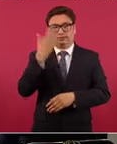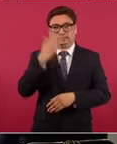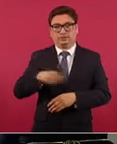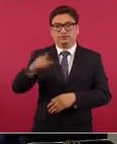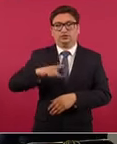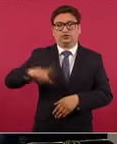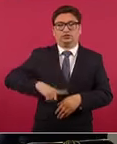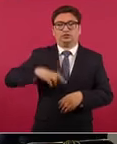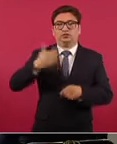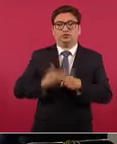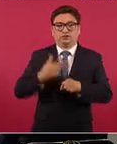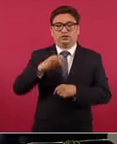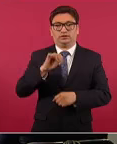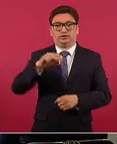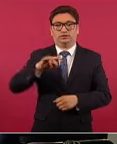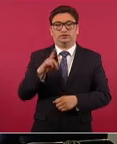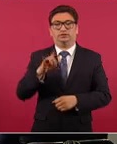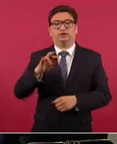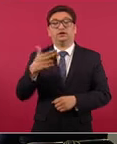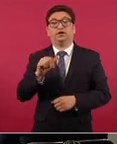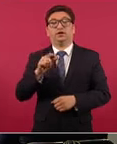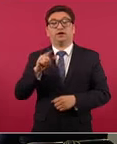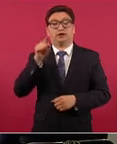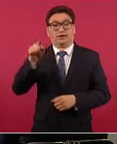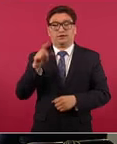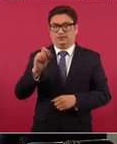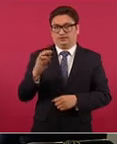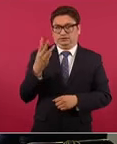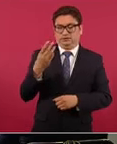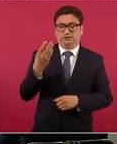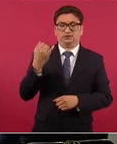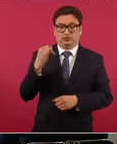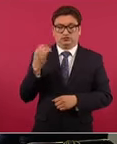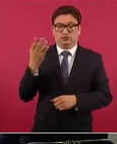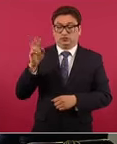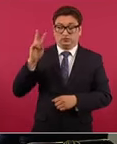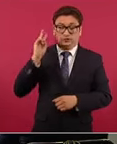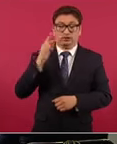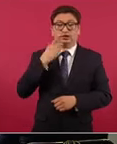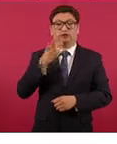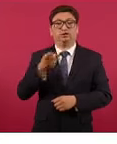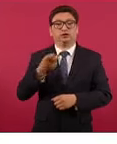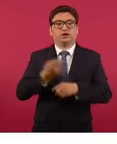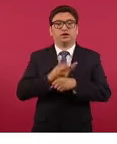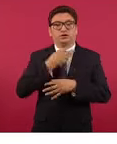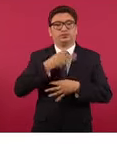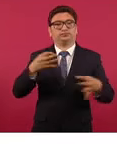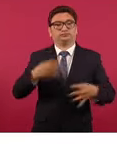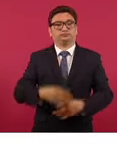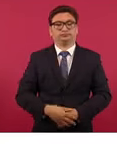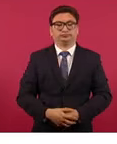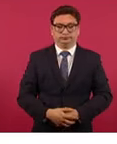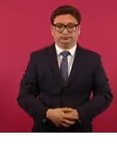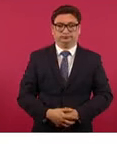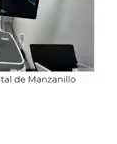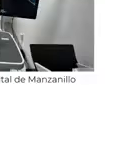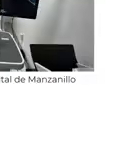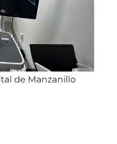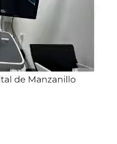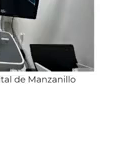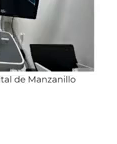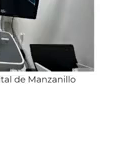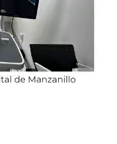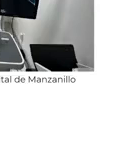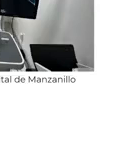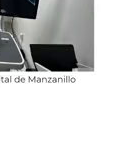gobernadora indira vizcaíno el 23 de junio pasado el viernes se dio a conocer que el servicio de